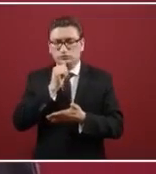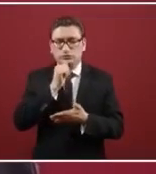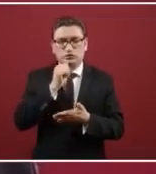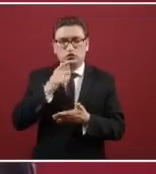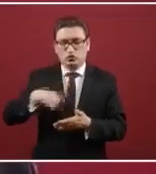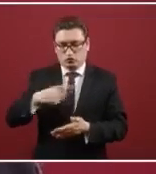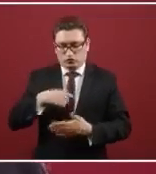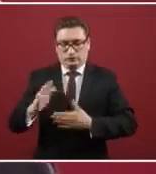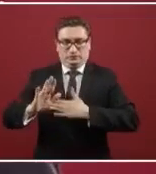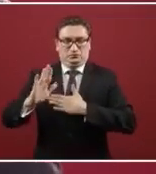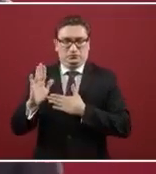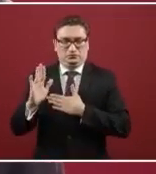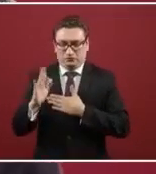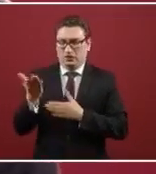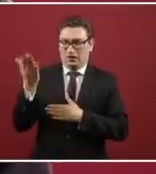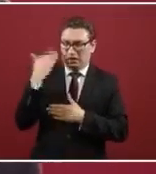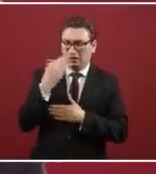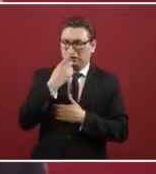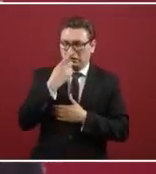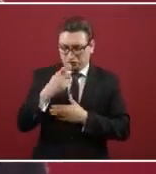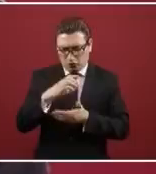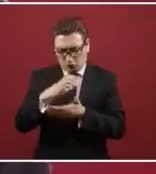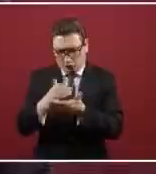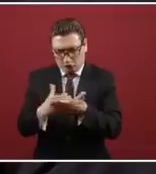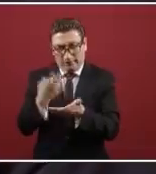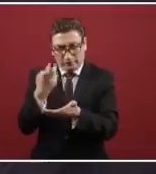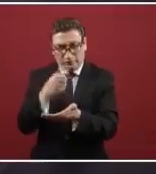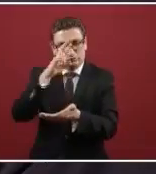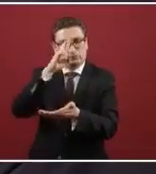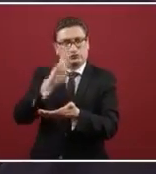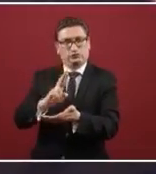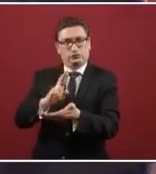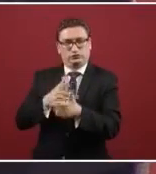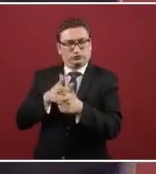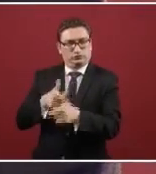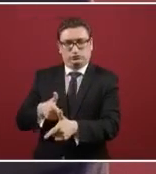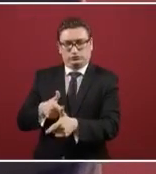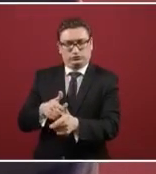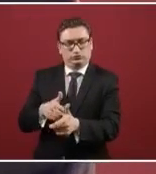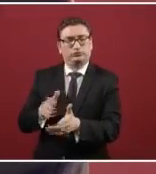con nuestra palabra de mantener los contratos y